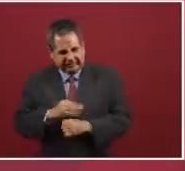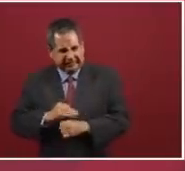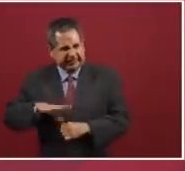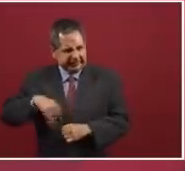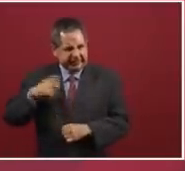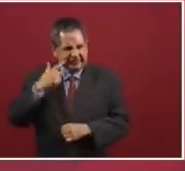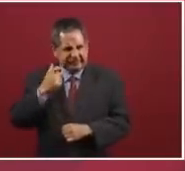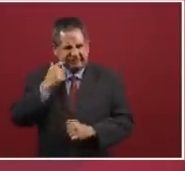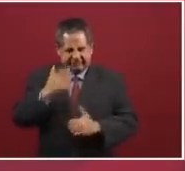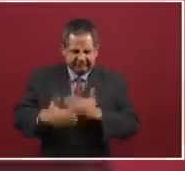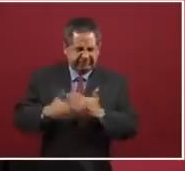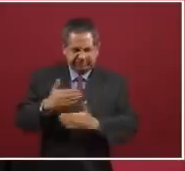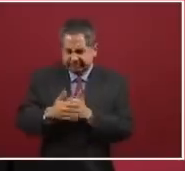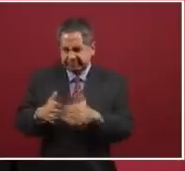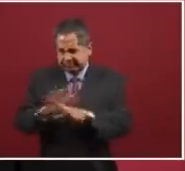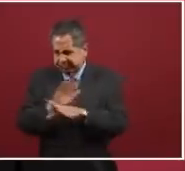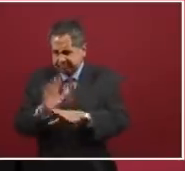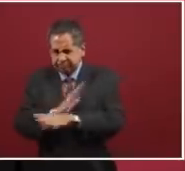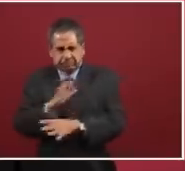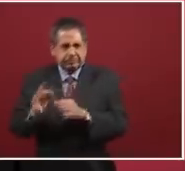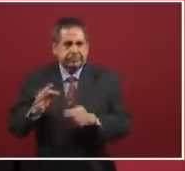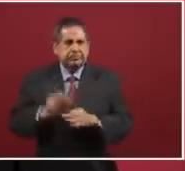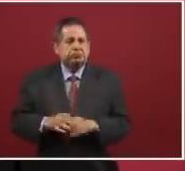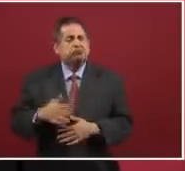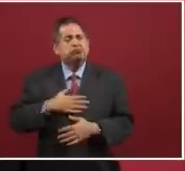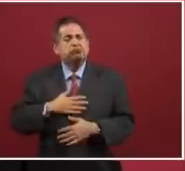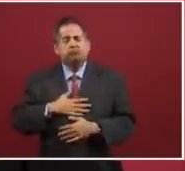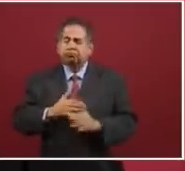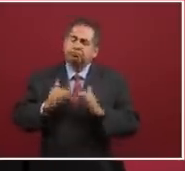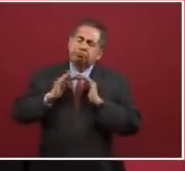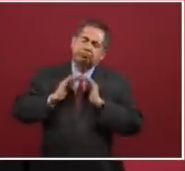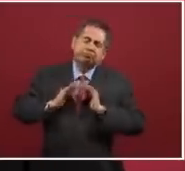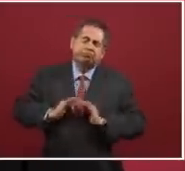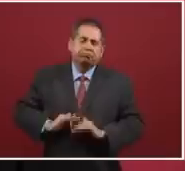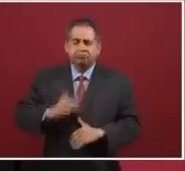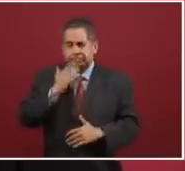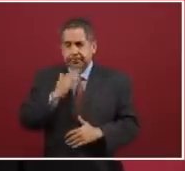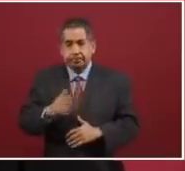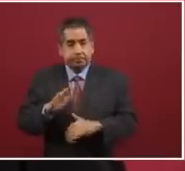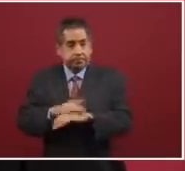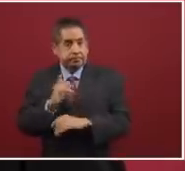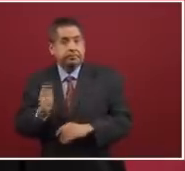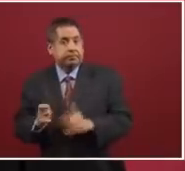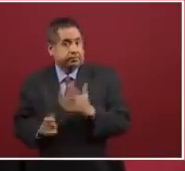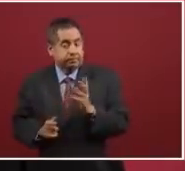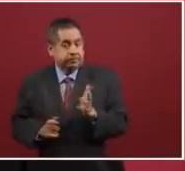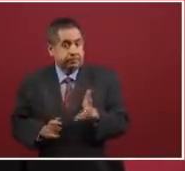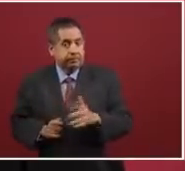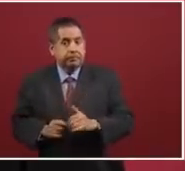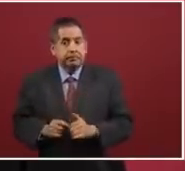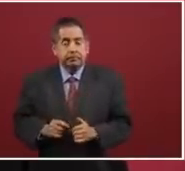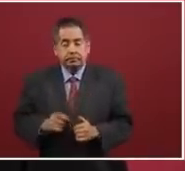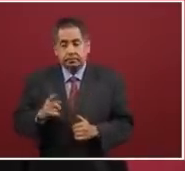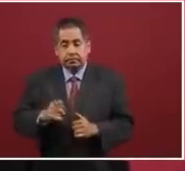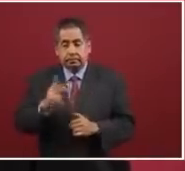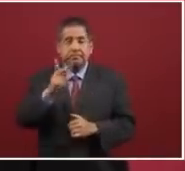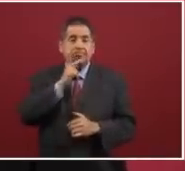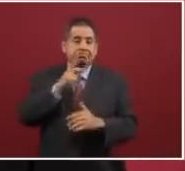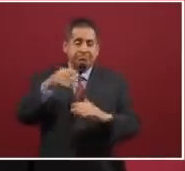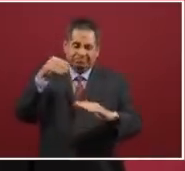logrando. Estoy tranquilo porque se detuvo, ¿sí?, la